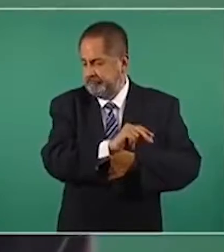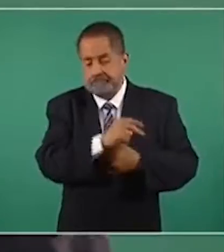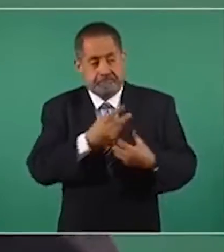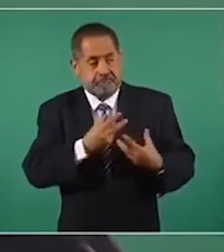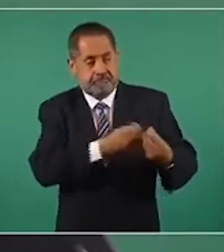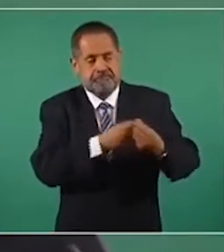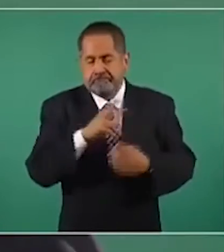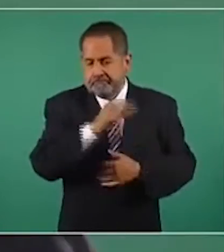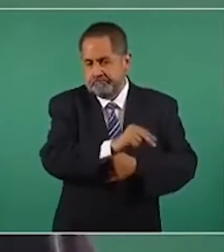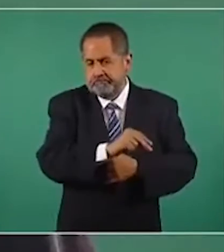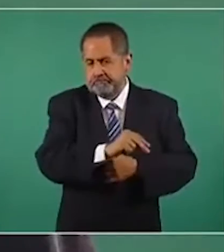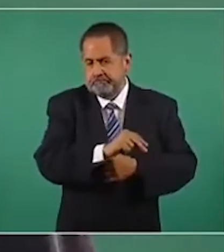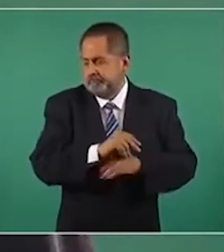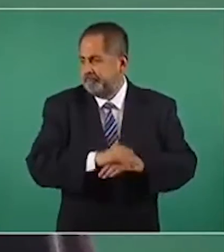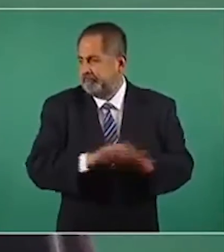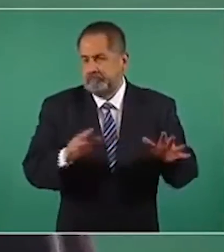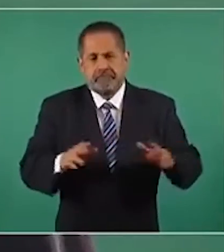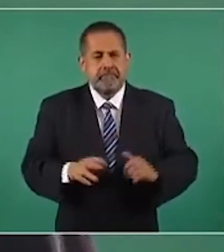Padecen mucho.